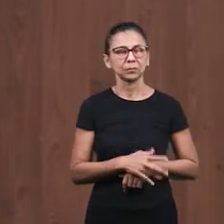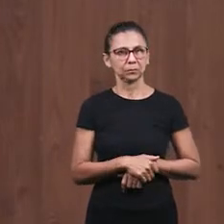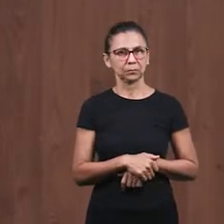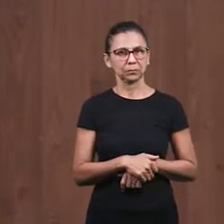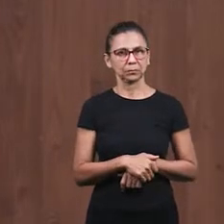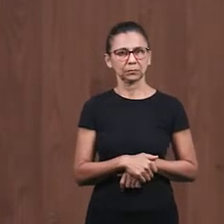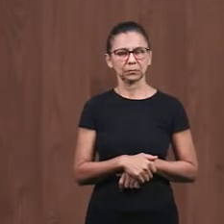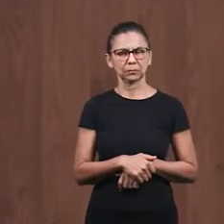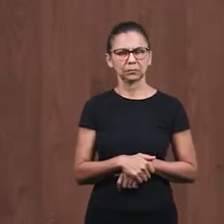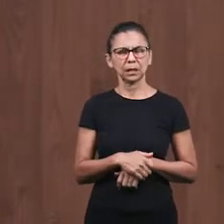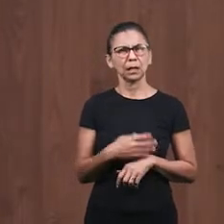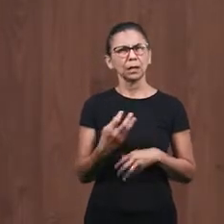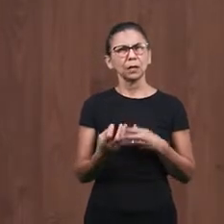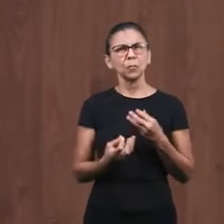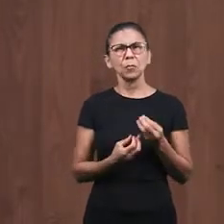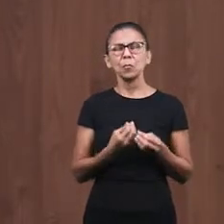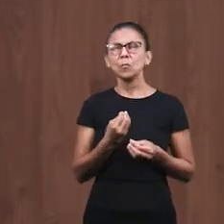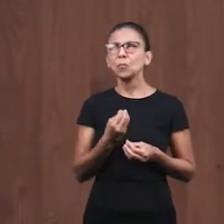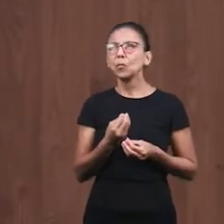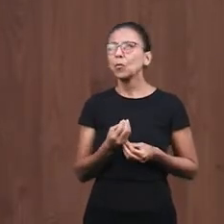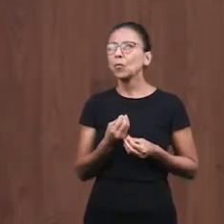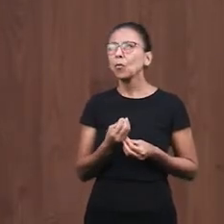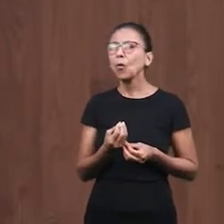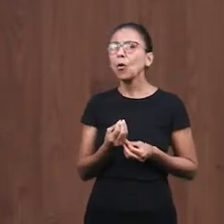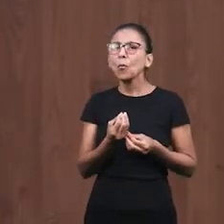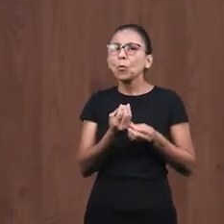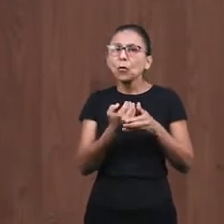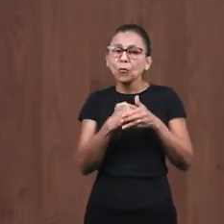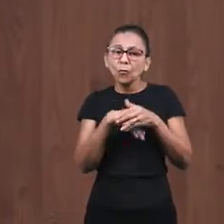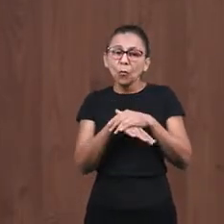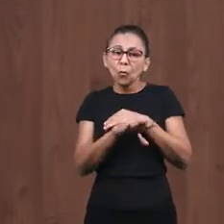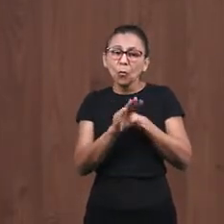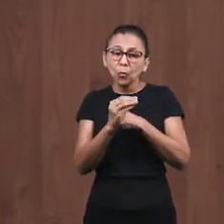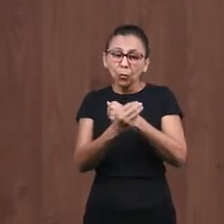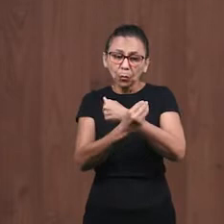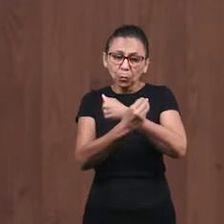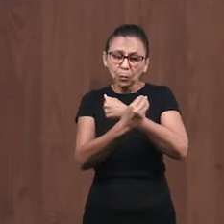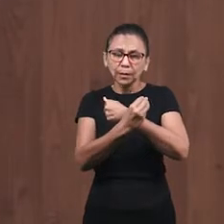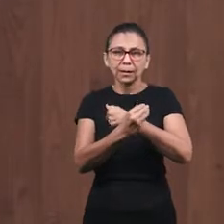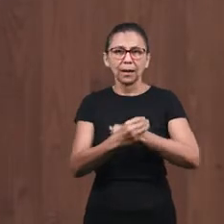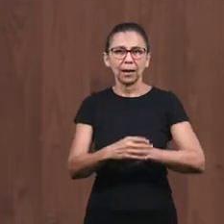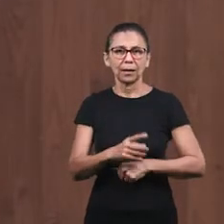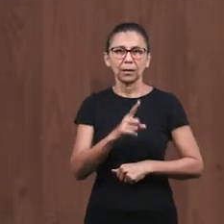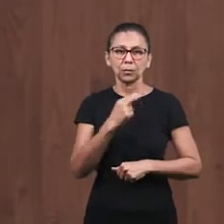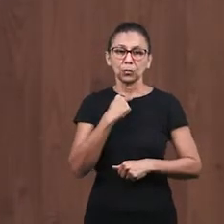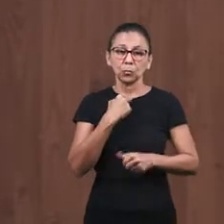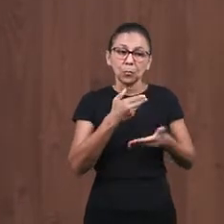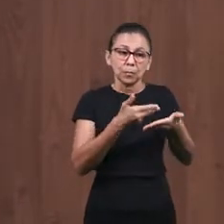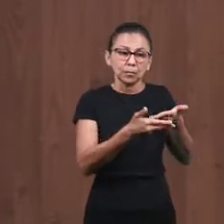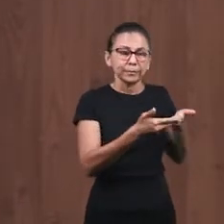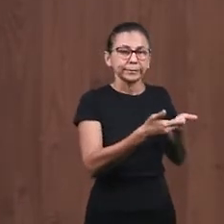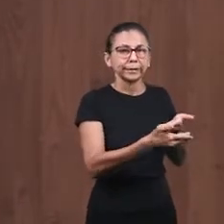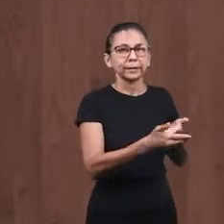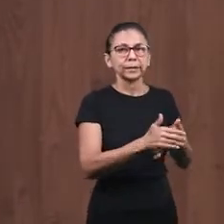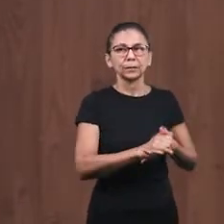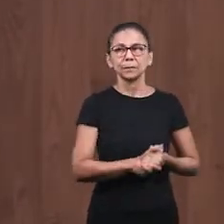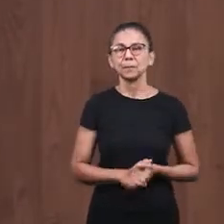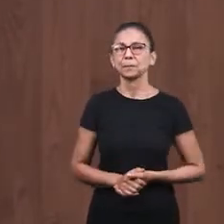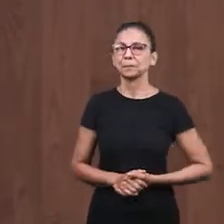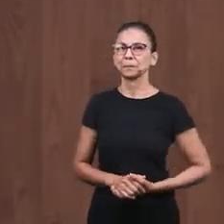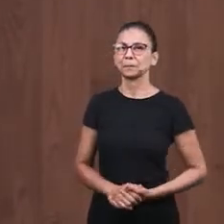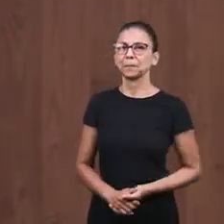nuestro buen depósito. Pero, ¿cómo vamos a hacer para no perder este tesoro que está en nuestro corazón?